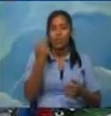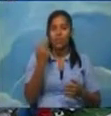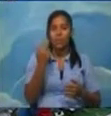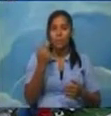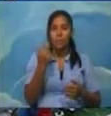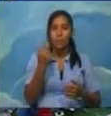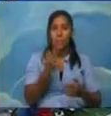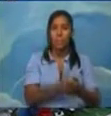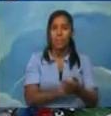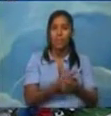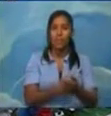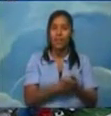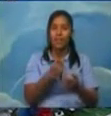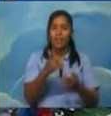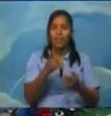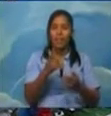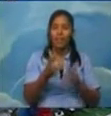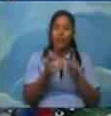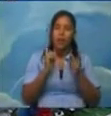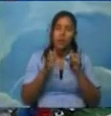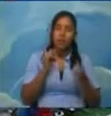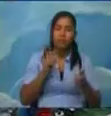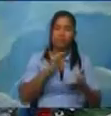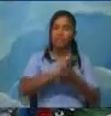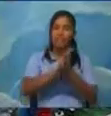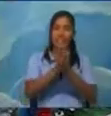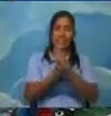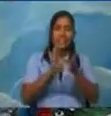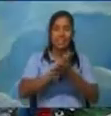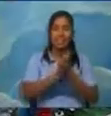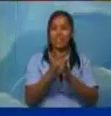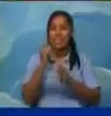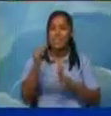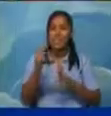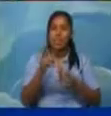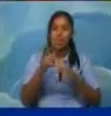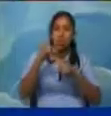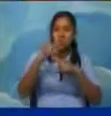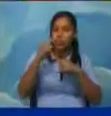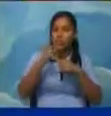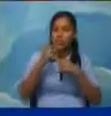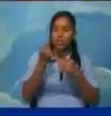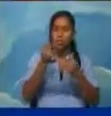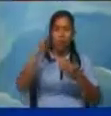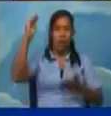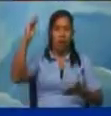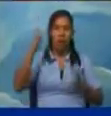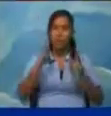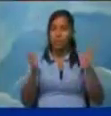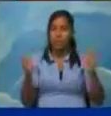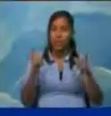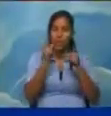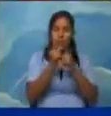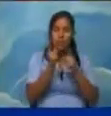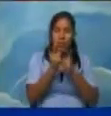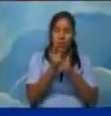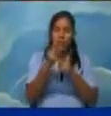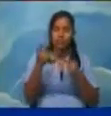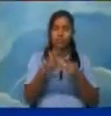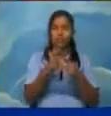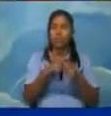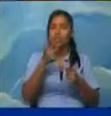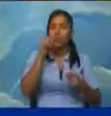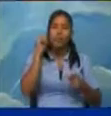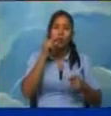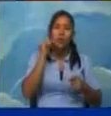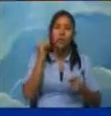mucha plata en frasquitos y compran frasquitos grandes, frasquitos pequeños, el frasquito rojo, verde,